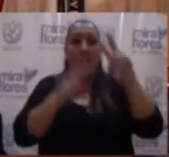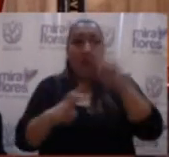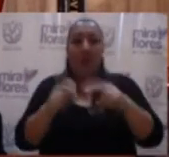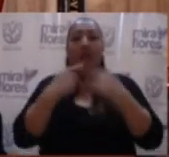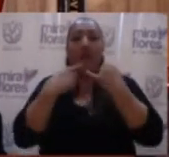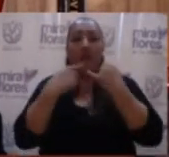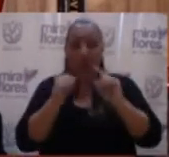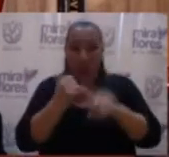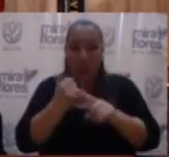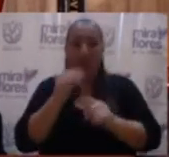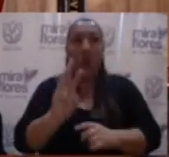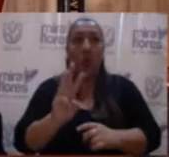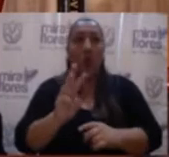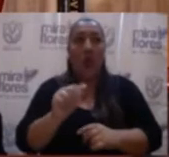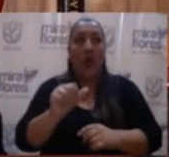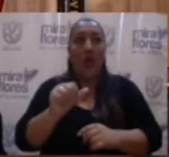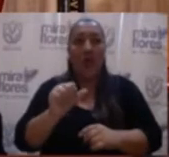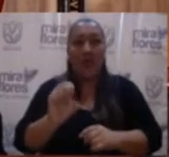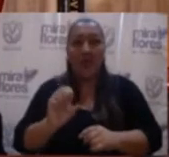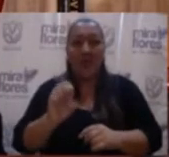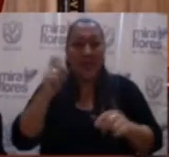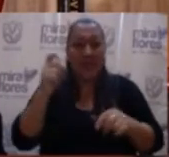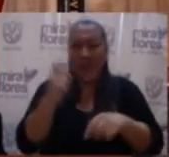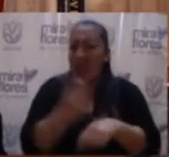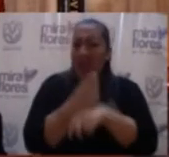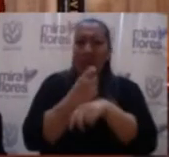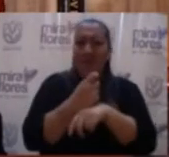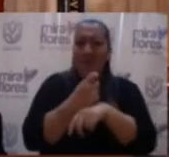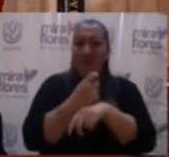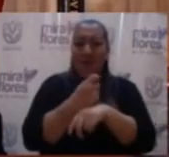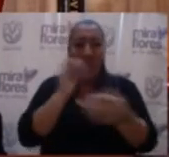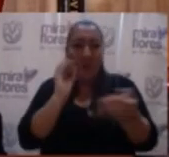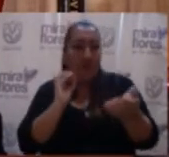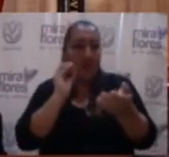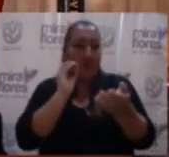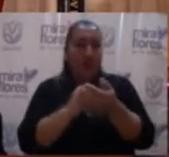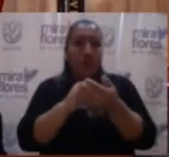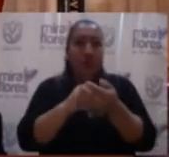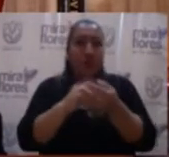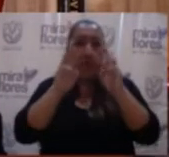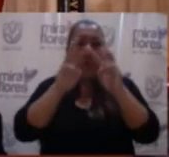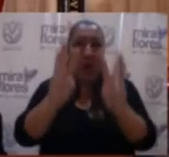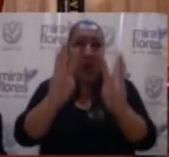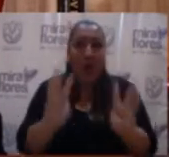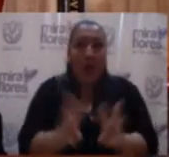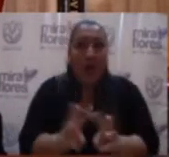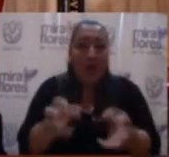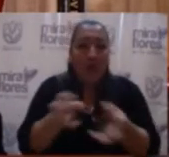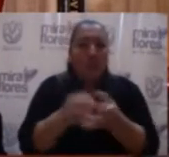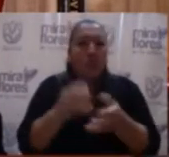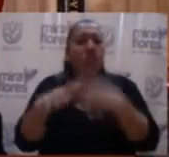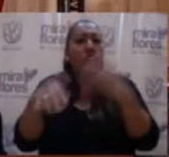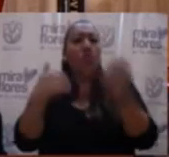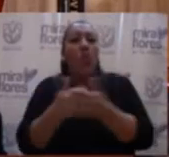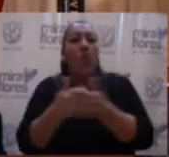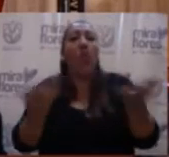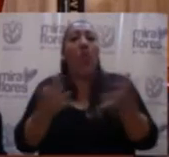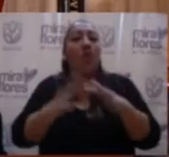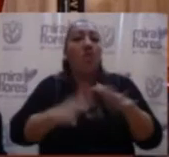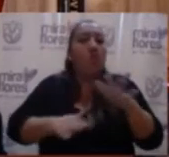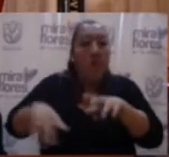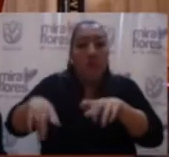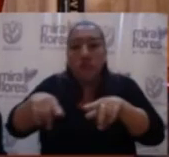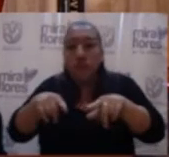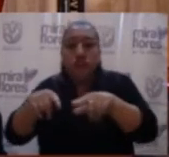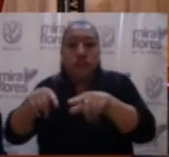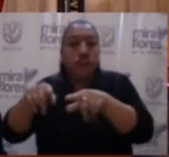la información que Waze automáticamente carga en el mapa, la información que tenemos de cuál es el movimiento de los serenos, que